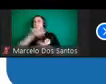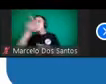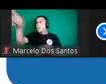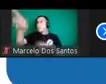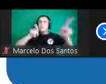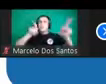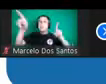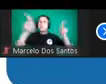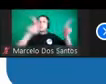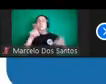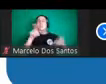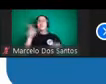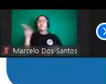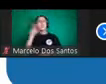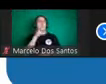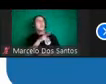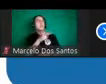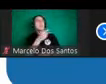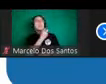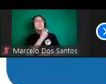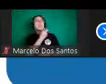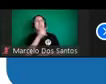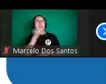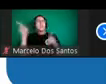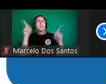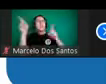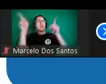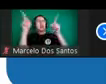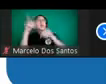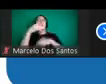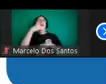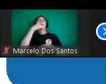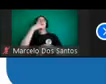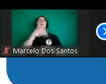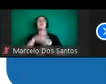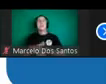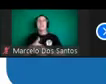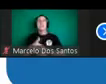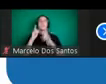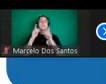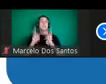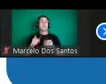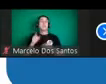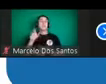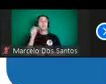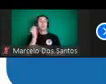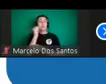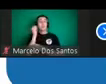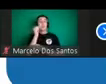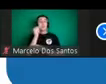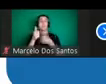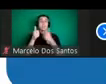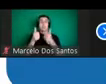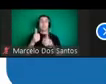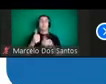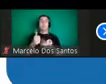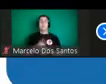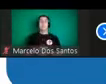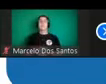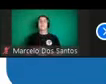ubicar en el ambiente donde está, ¿verdad? Entonces, en ese caso es muy importante el apoyo